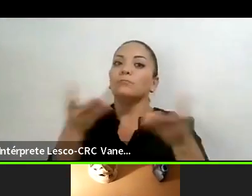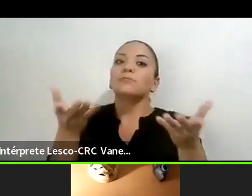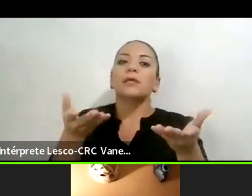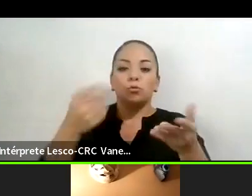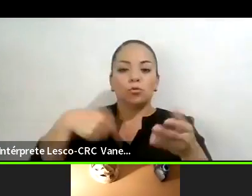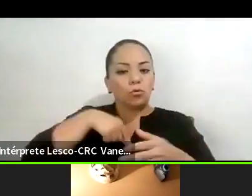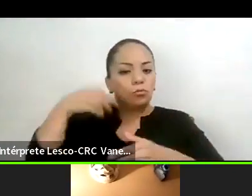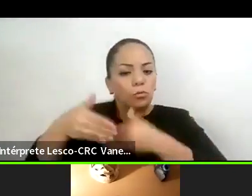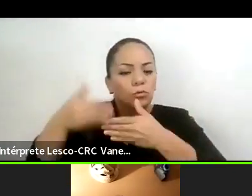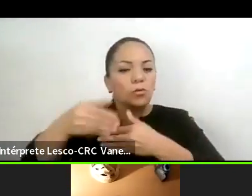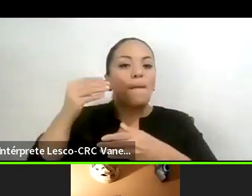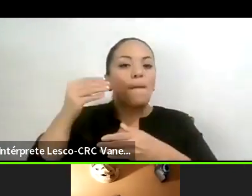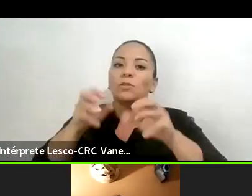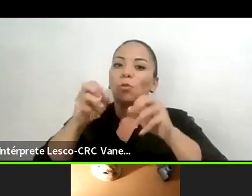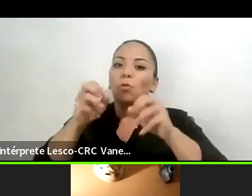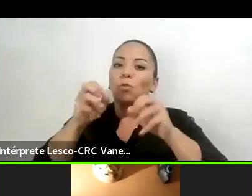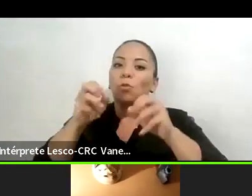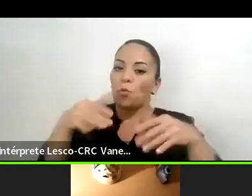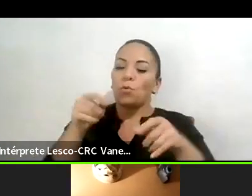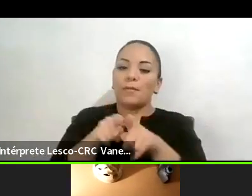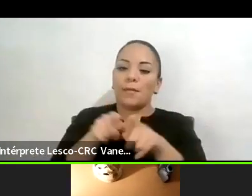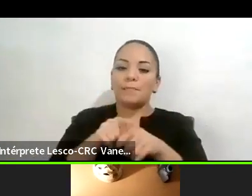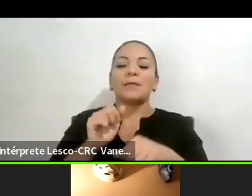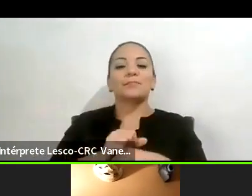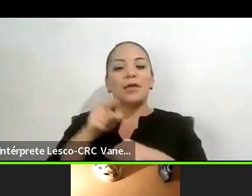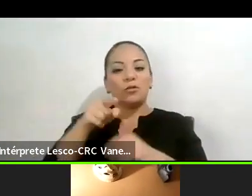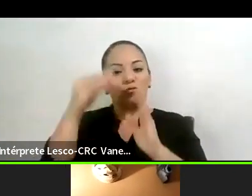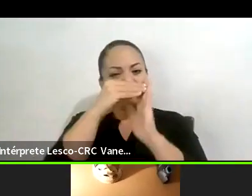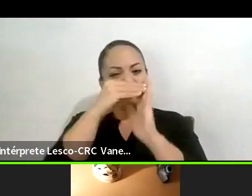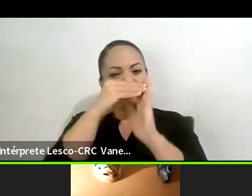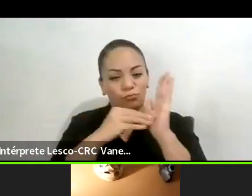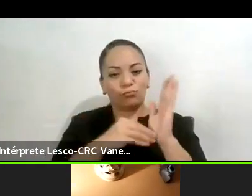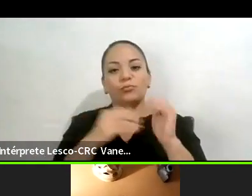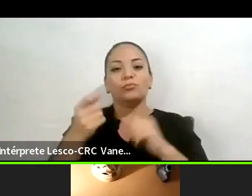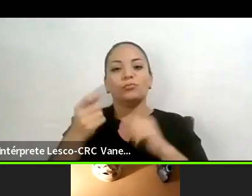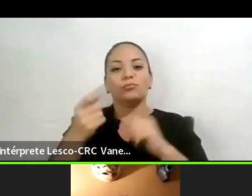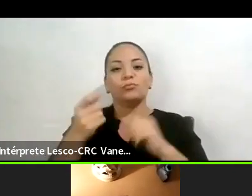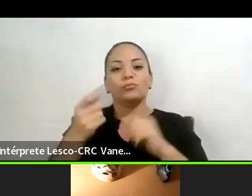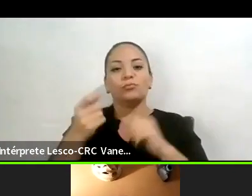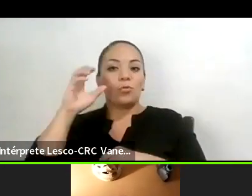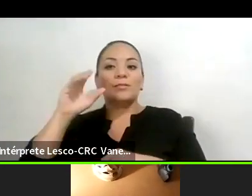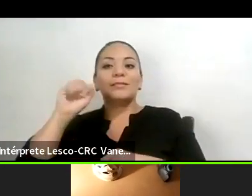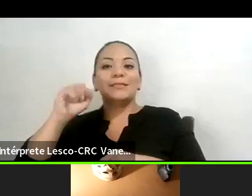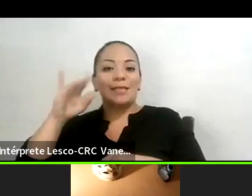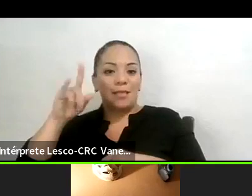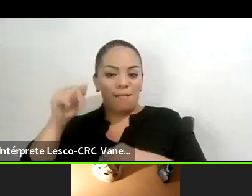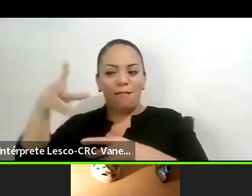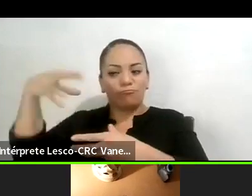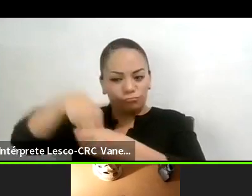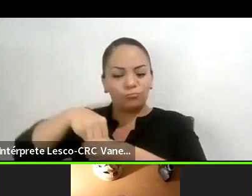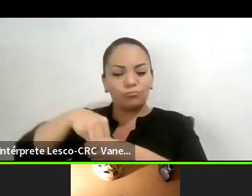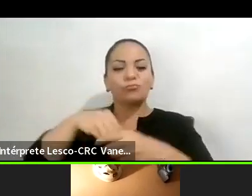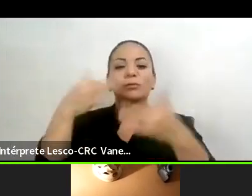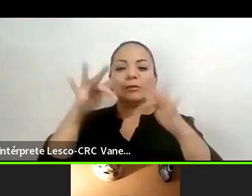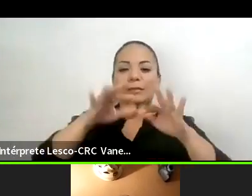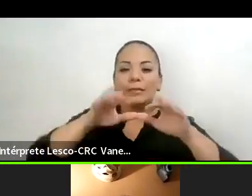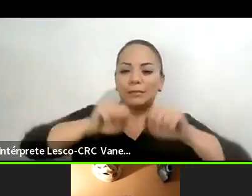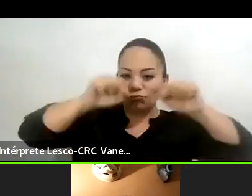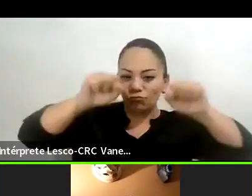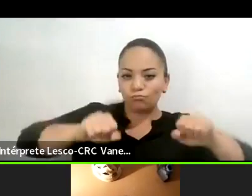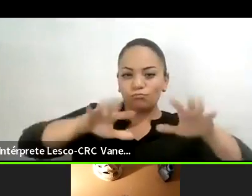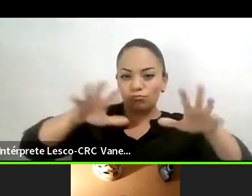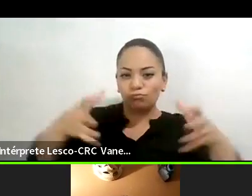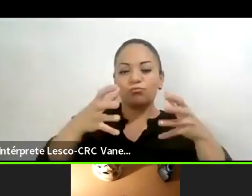llevamos, que también lo vamos a registrar en Radios Idea, vamos a tratar de sistematizarlo y de generar